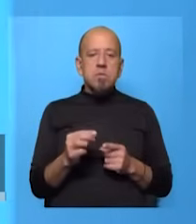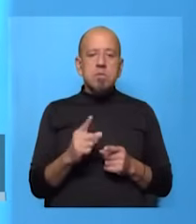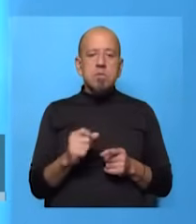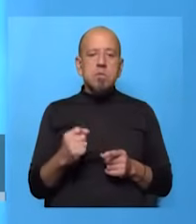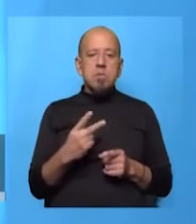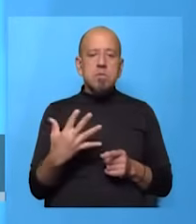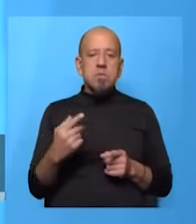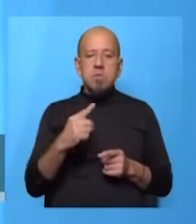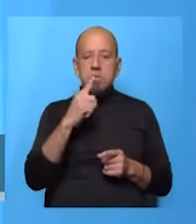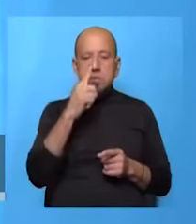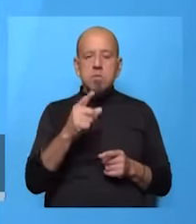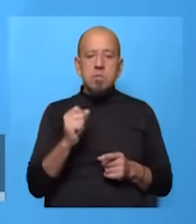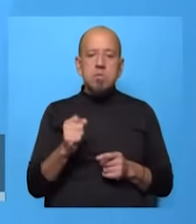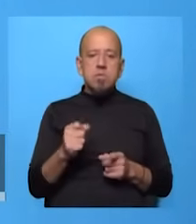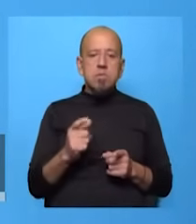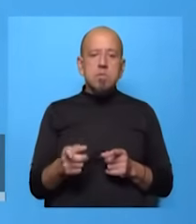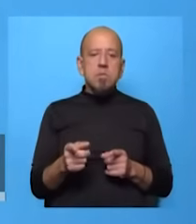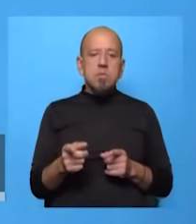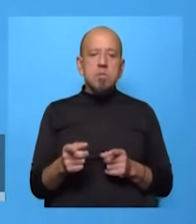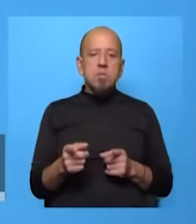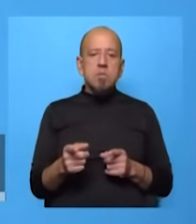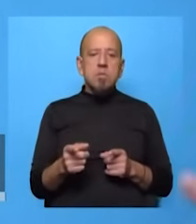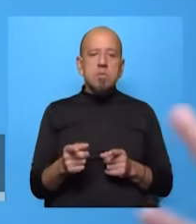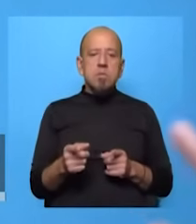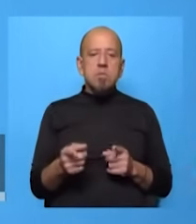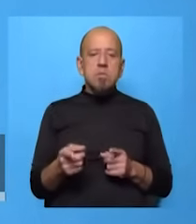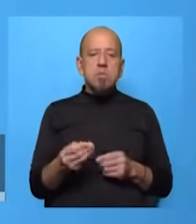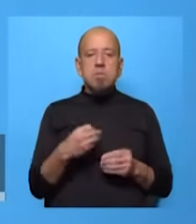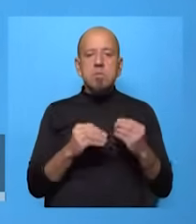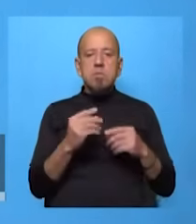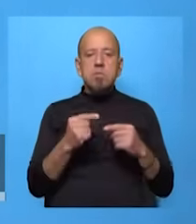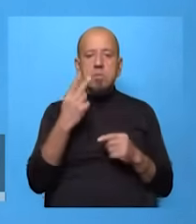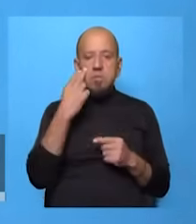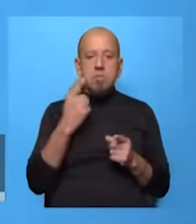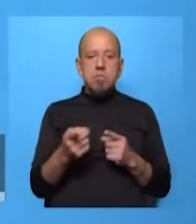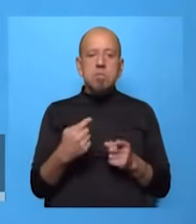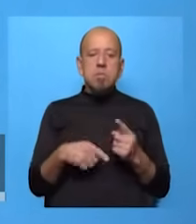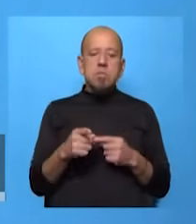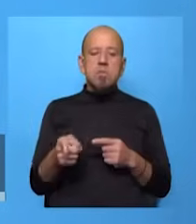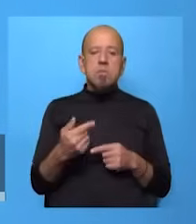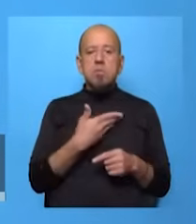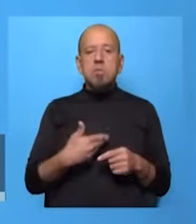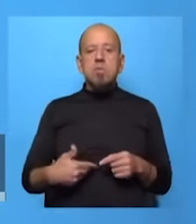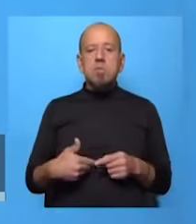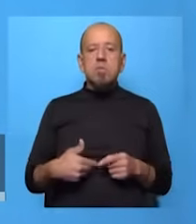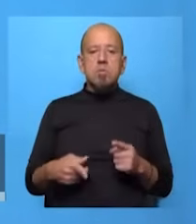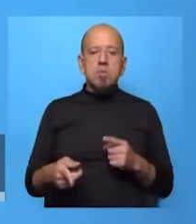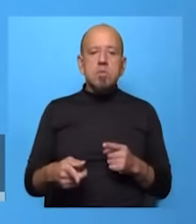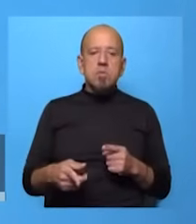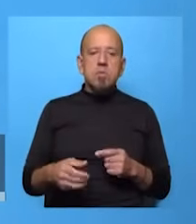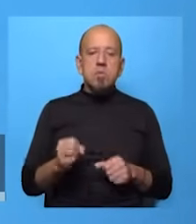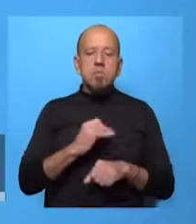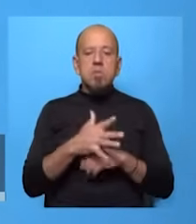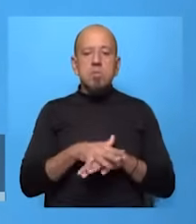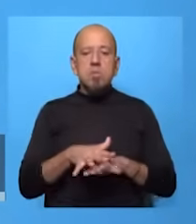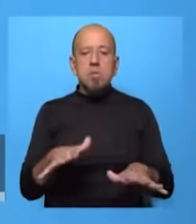esto la pandemia esue una gran excusa y fue un gran problema también fue un gran impacto también no Sí por supuesto pero no nos olvidemos que el gobierno decidió ahorrar en plena